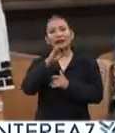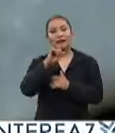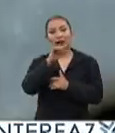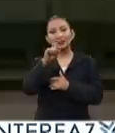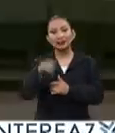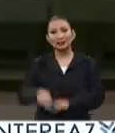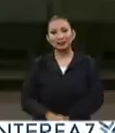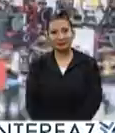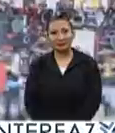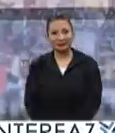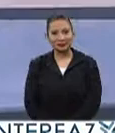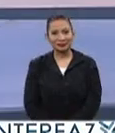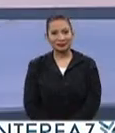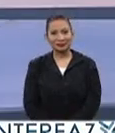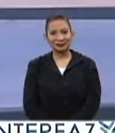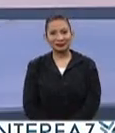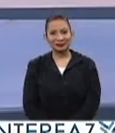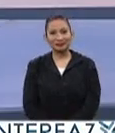Interfaz.